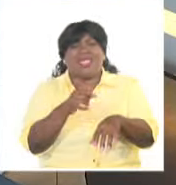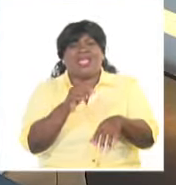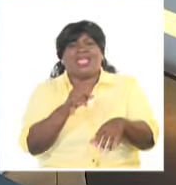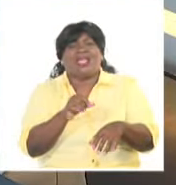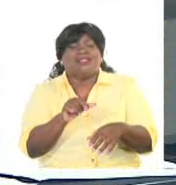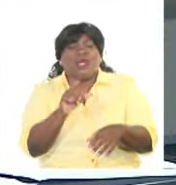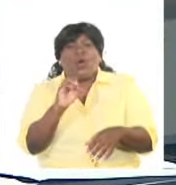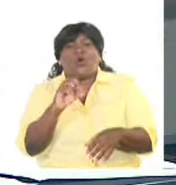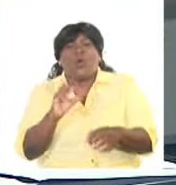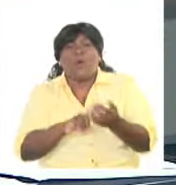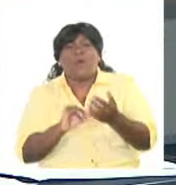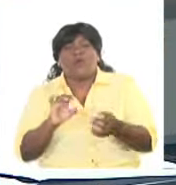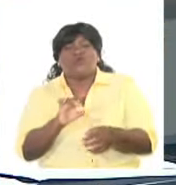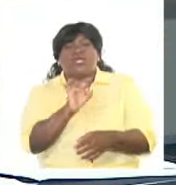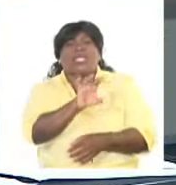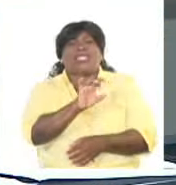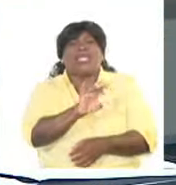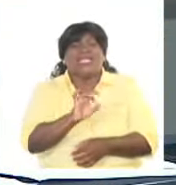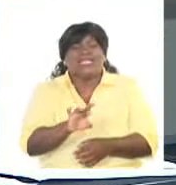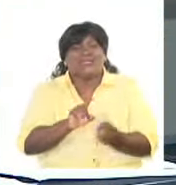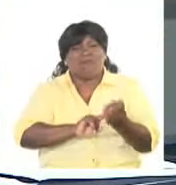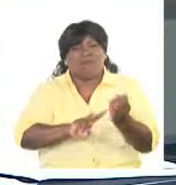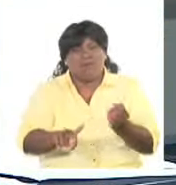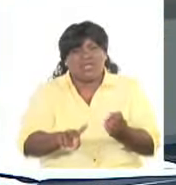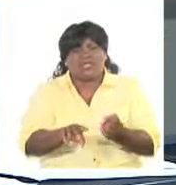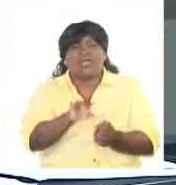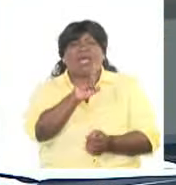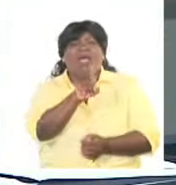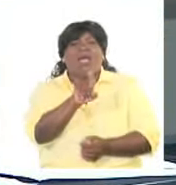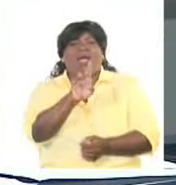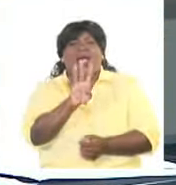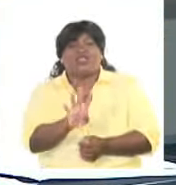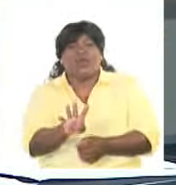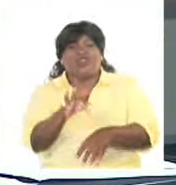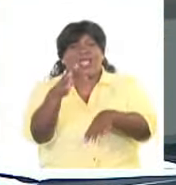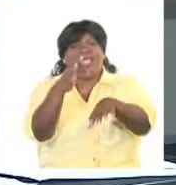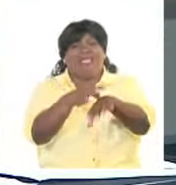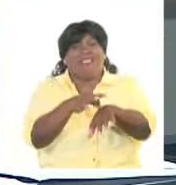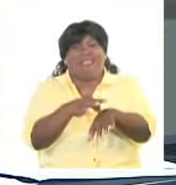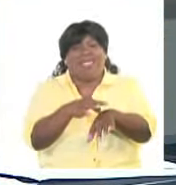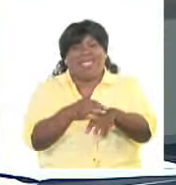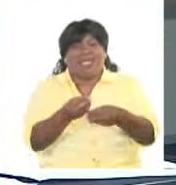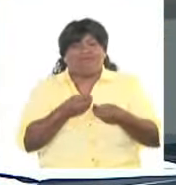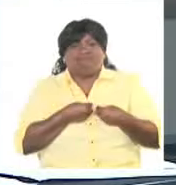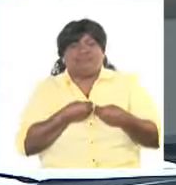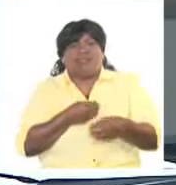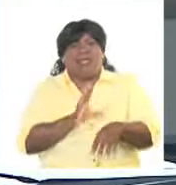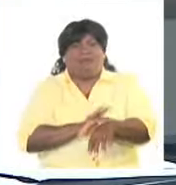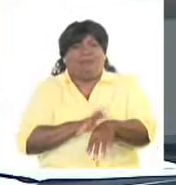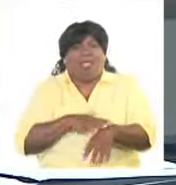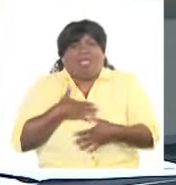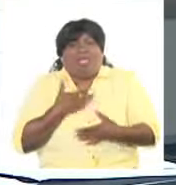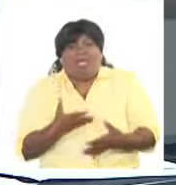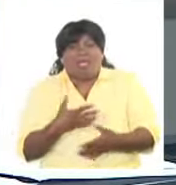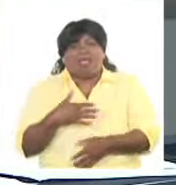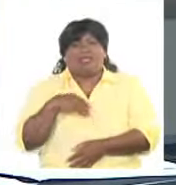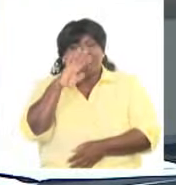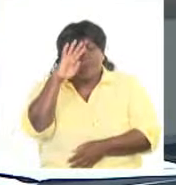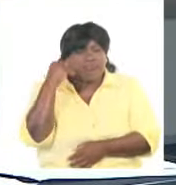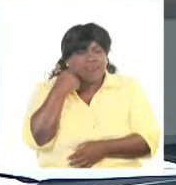provincias con transmisión de oropouche, 14 con transmisión de dengue, un número similar de municipios y de áreas de